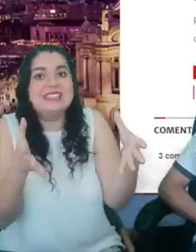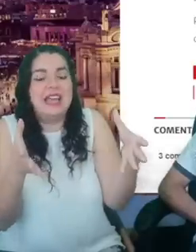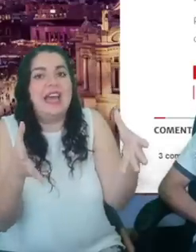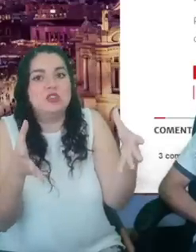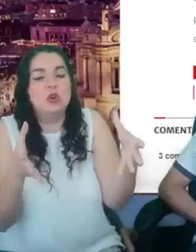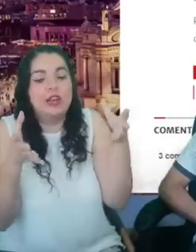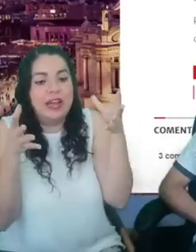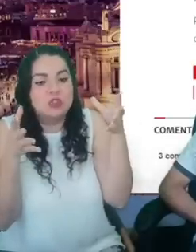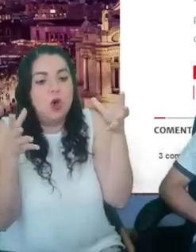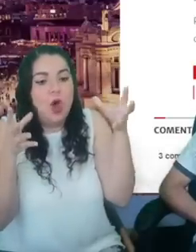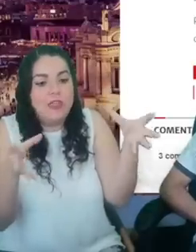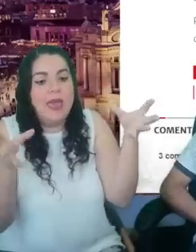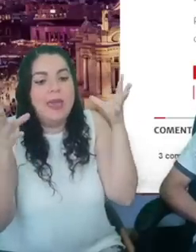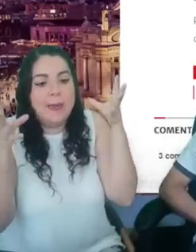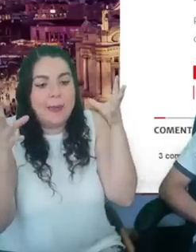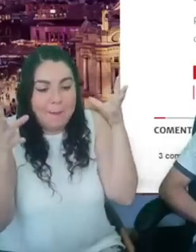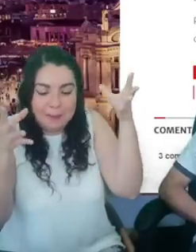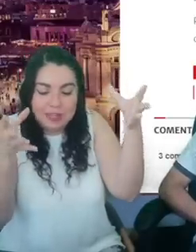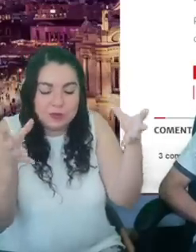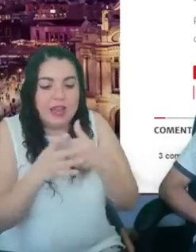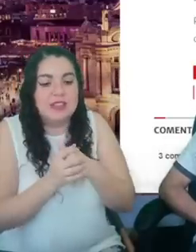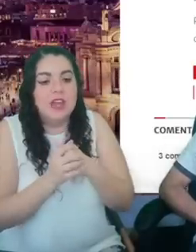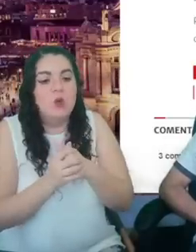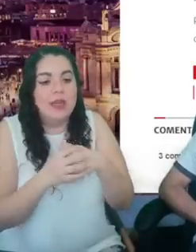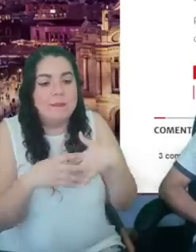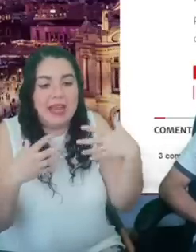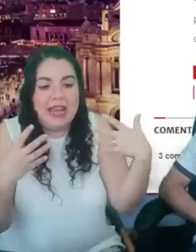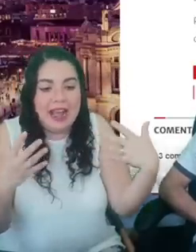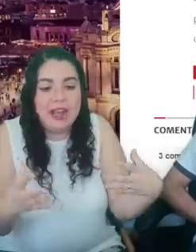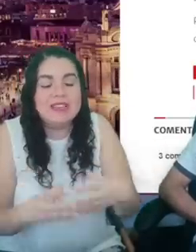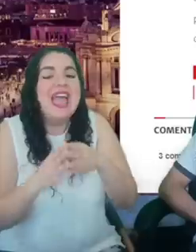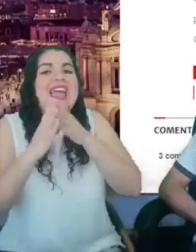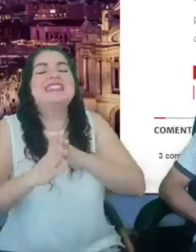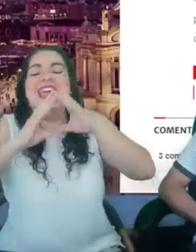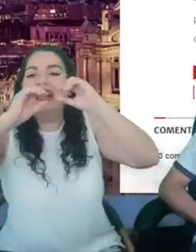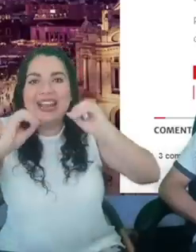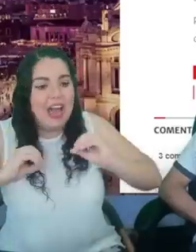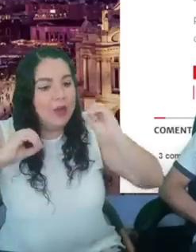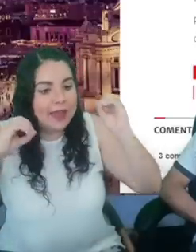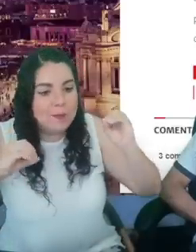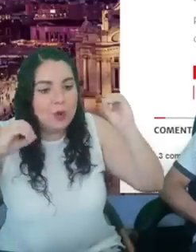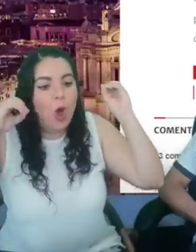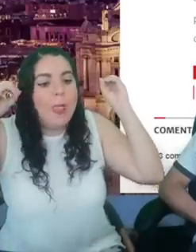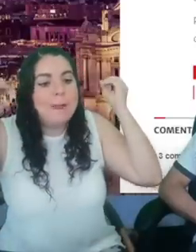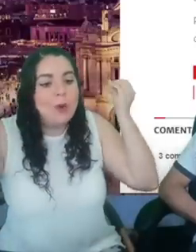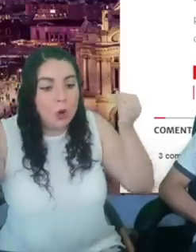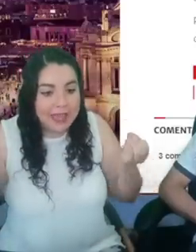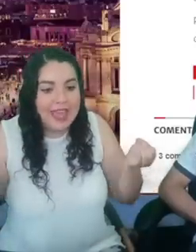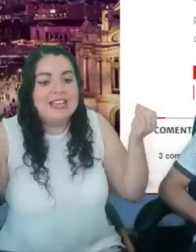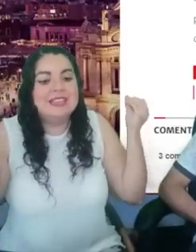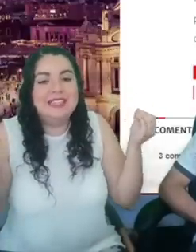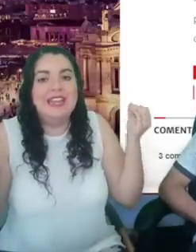que este caso que el caso de la esposa de garcía luna de pereira galvez es el claro ejemplo de